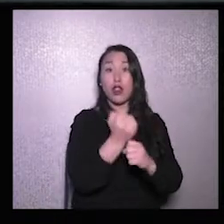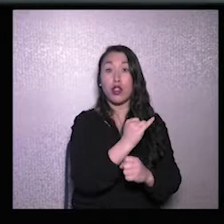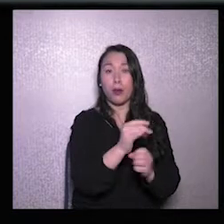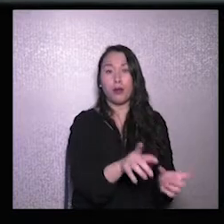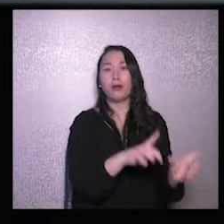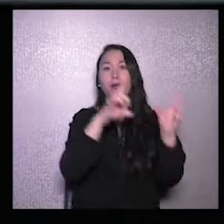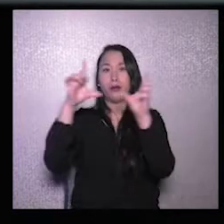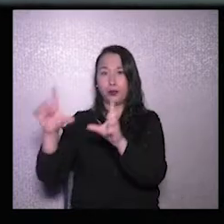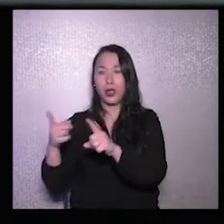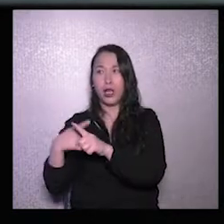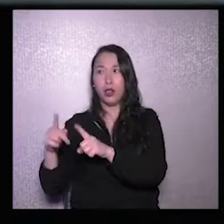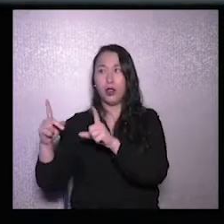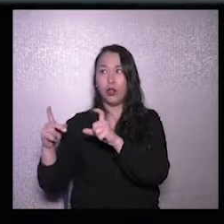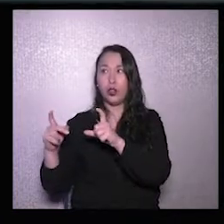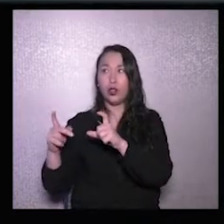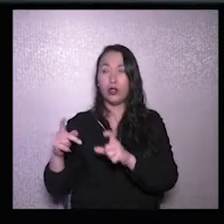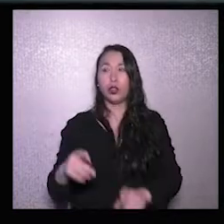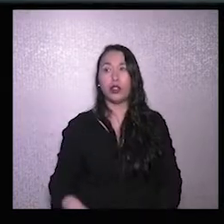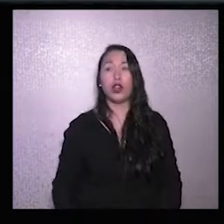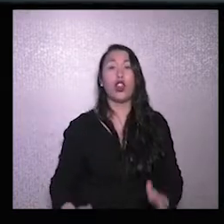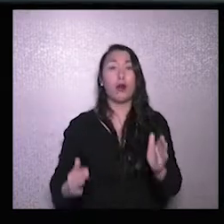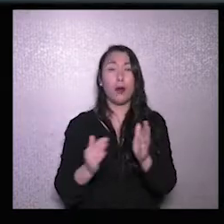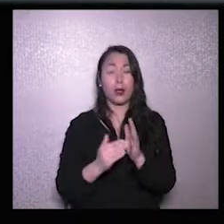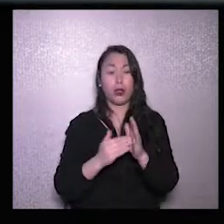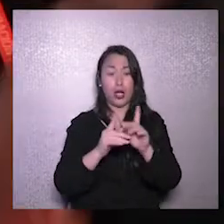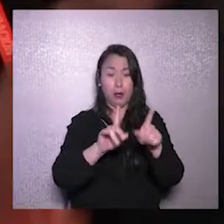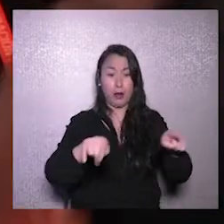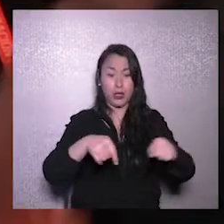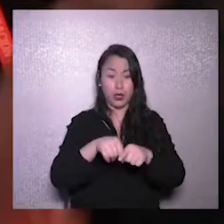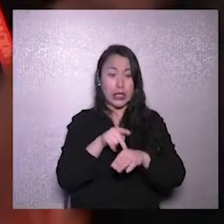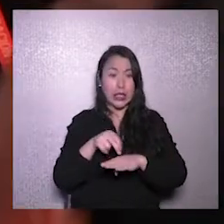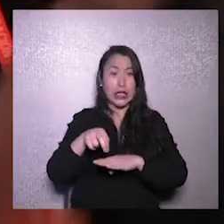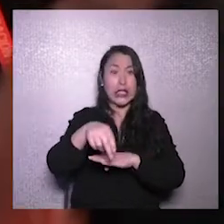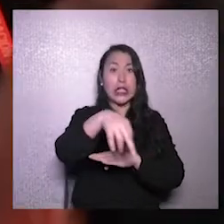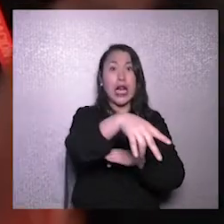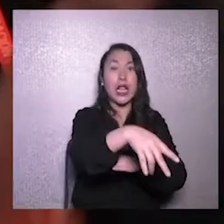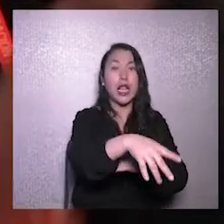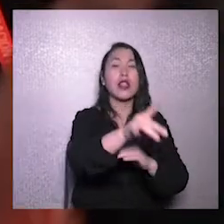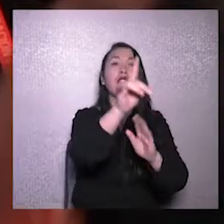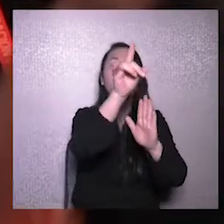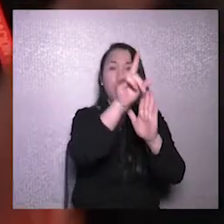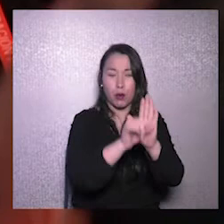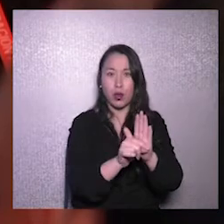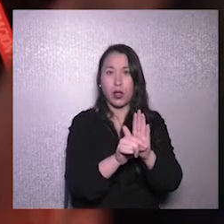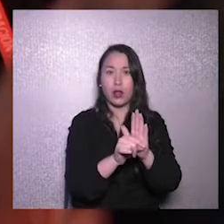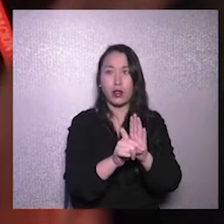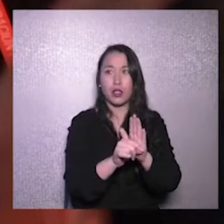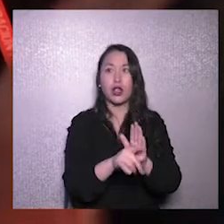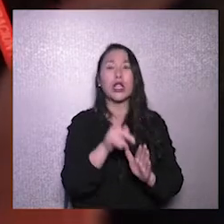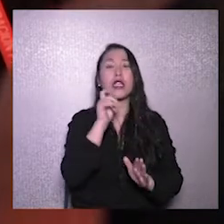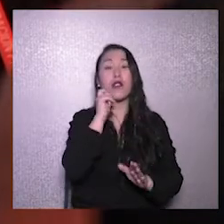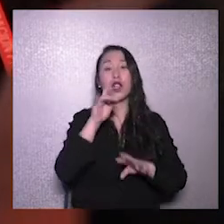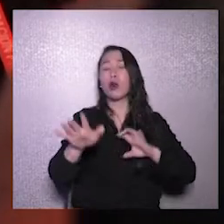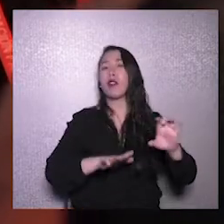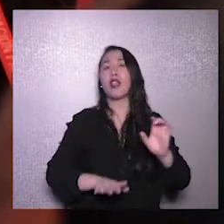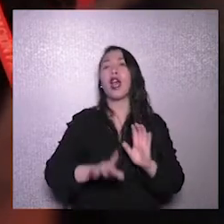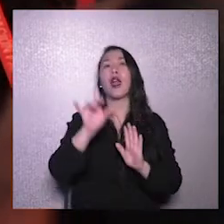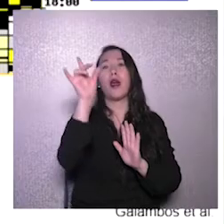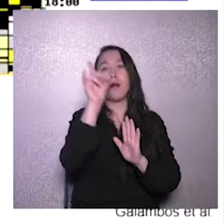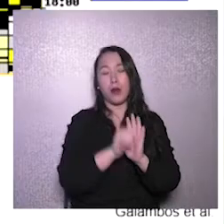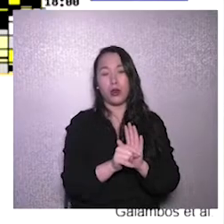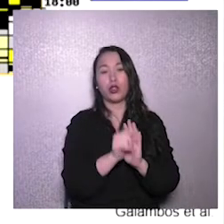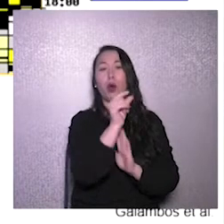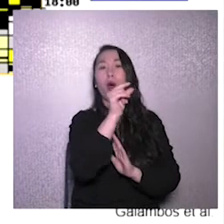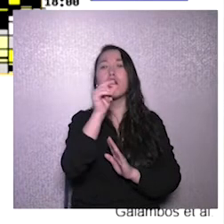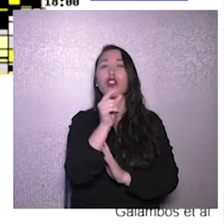que los momentos en que el paciente sale de su habitación disminuyen, ¿no es cierto? Por lo tanto, ha disminuido su actividad y la cantidad de cuadritos